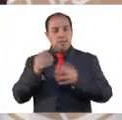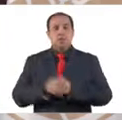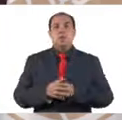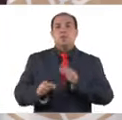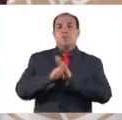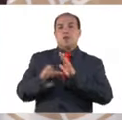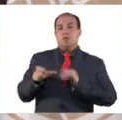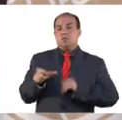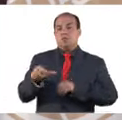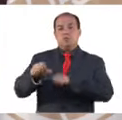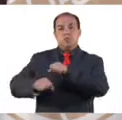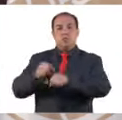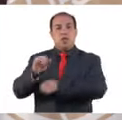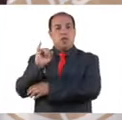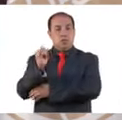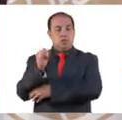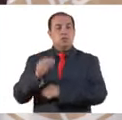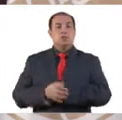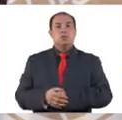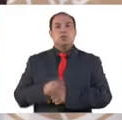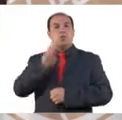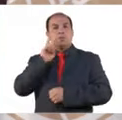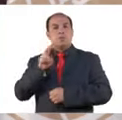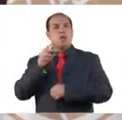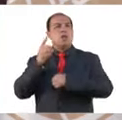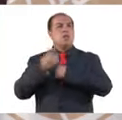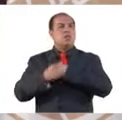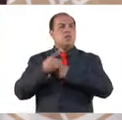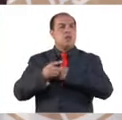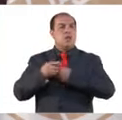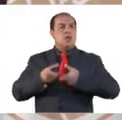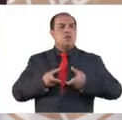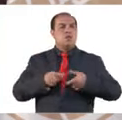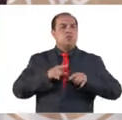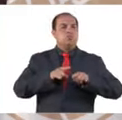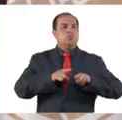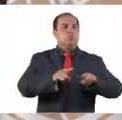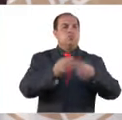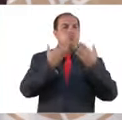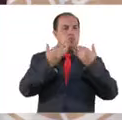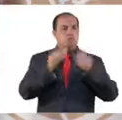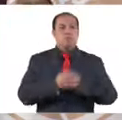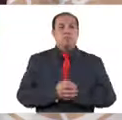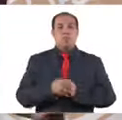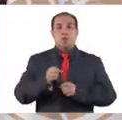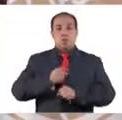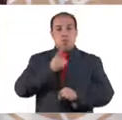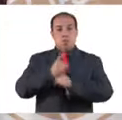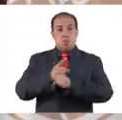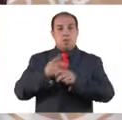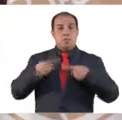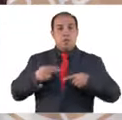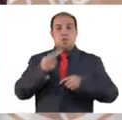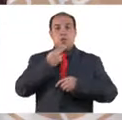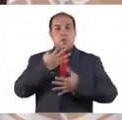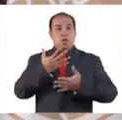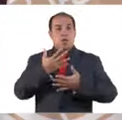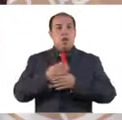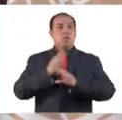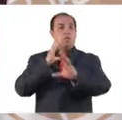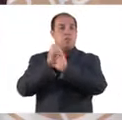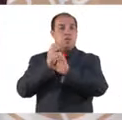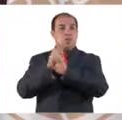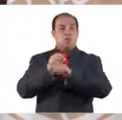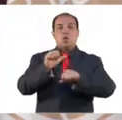ciclovía de Insurgentes, donde podemos medir que no hubo una afectación a la circulación vehicular y al revés, le dio opciones a la gente que tiene metrobús, tienes coches y